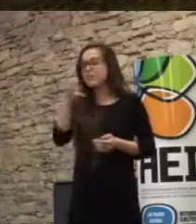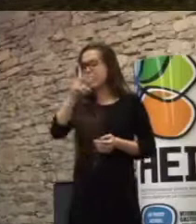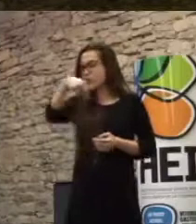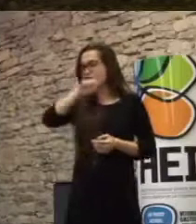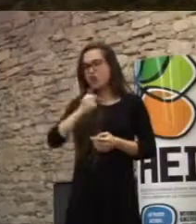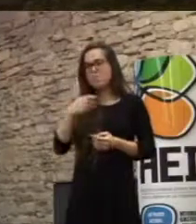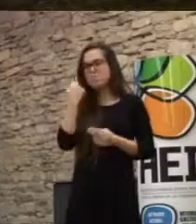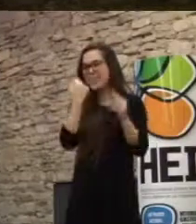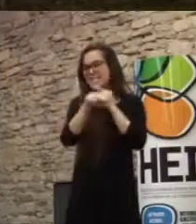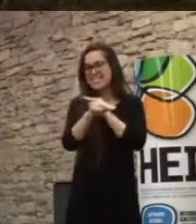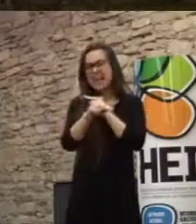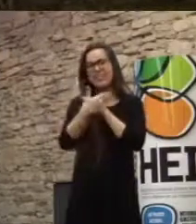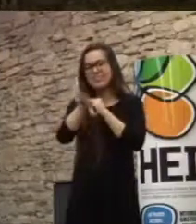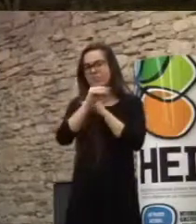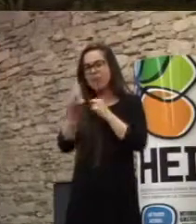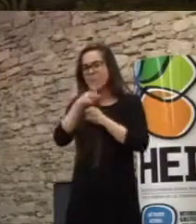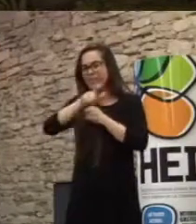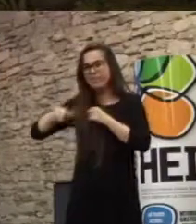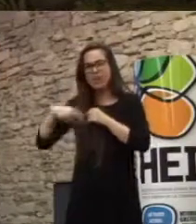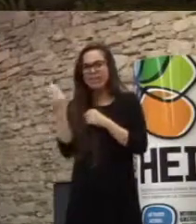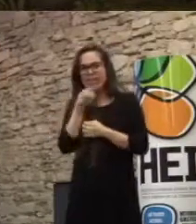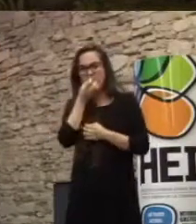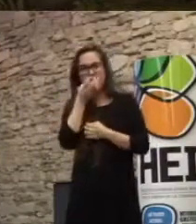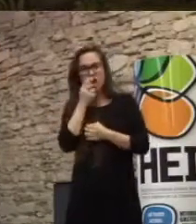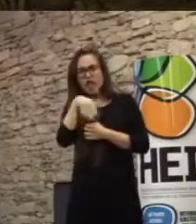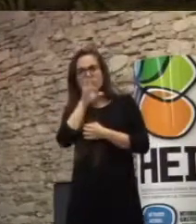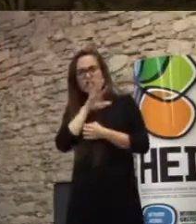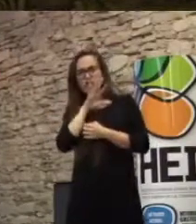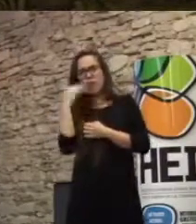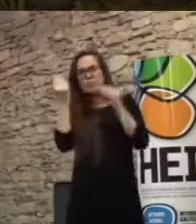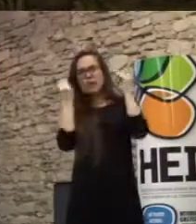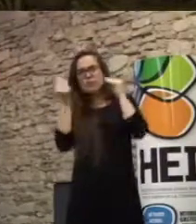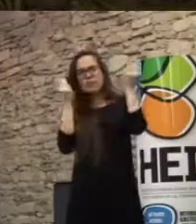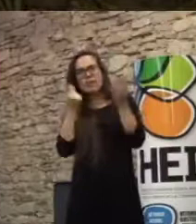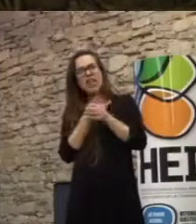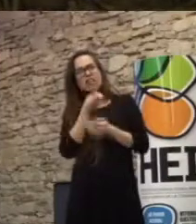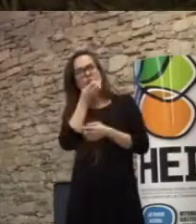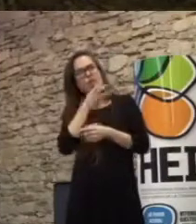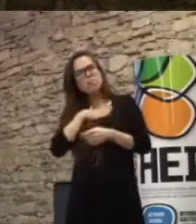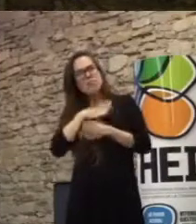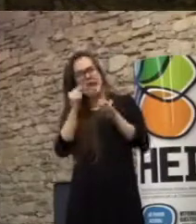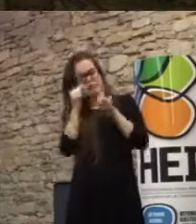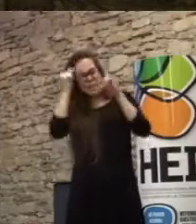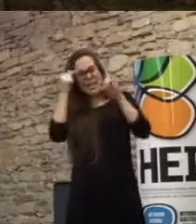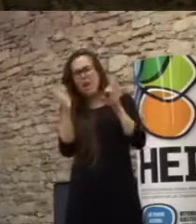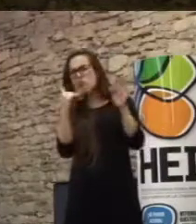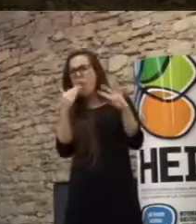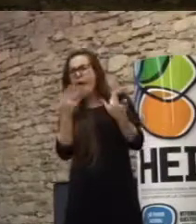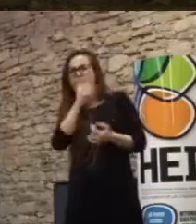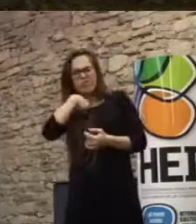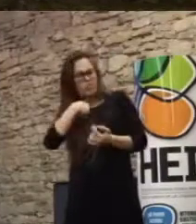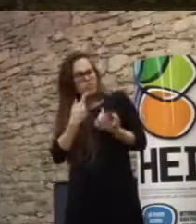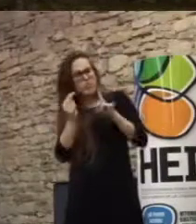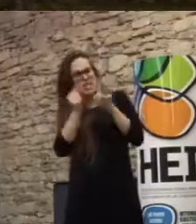los que no habéis pensado una rosa habéis dicho si mi flor no tiene espinas como quieres que no me y hemos entrado en una cosa que en